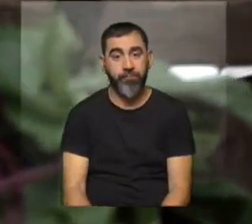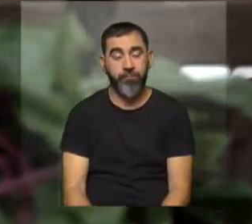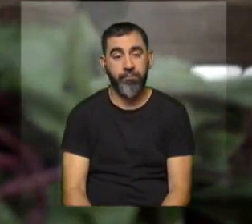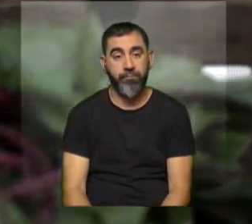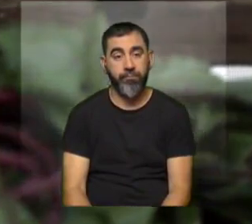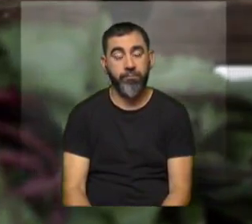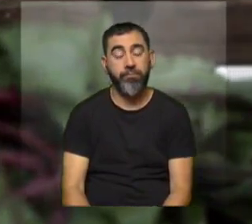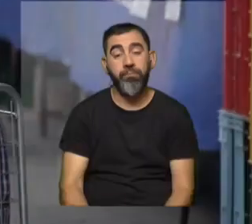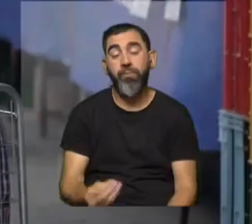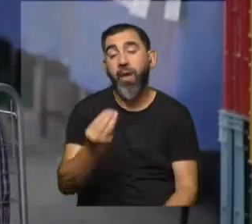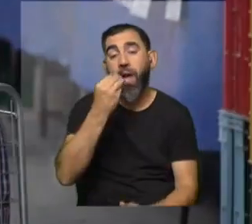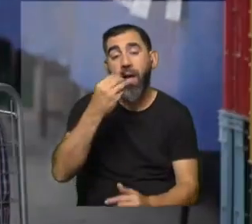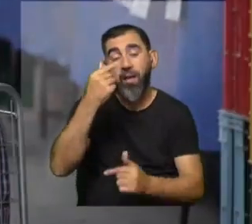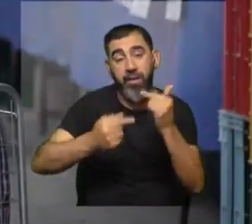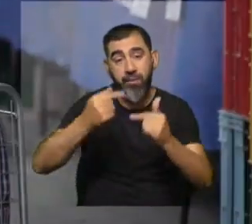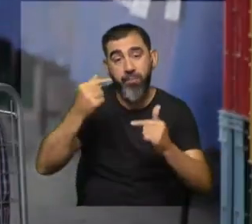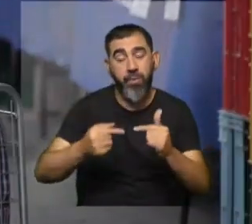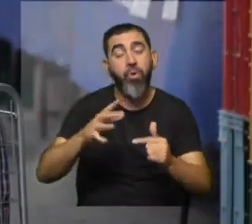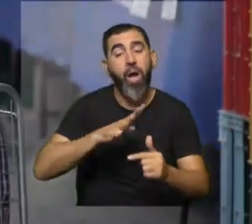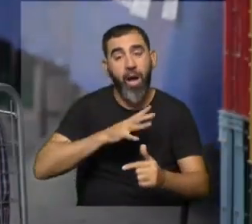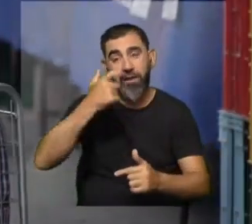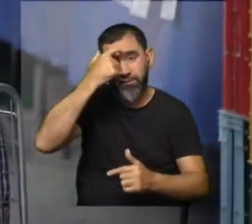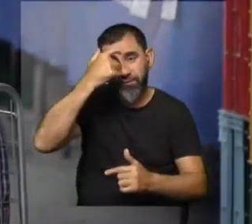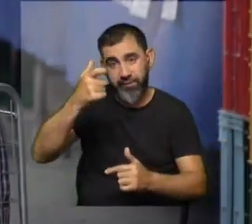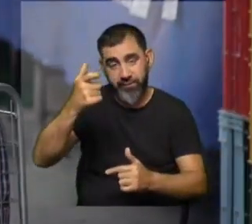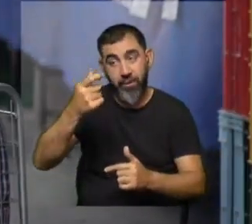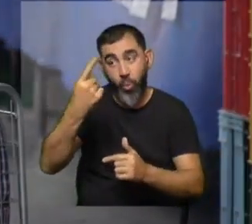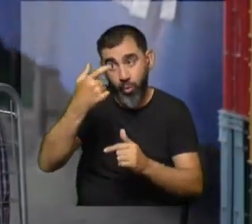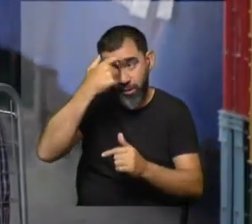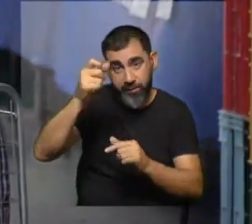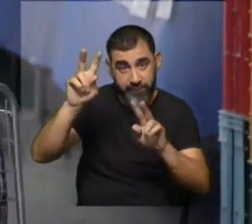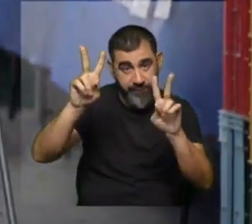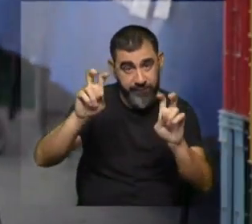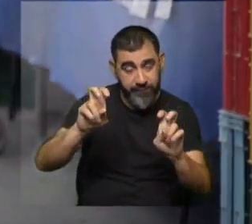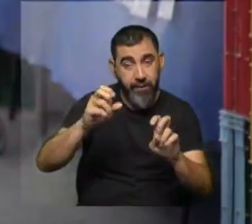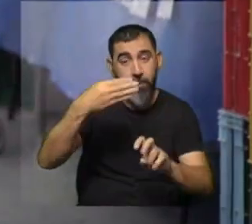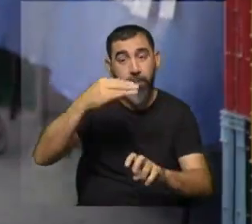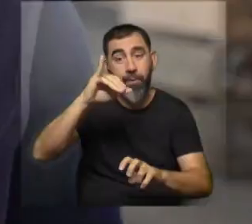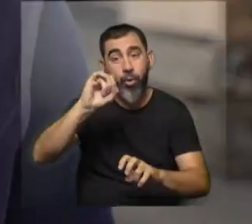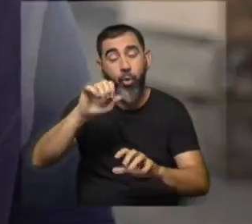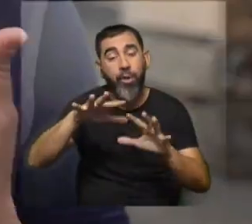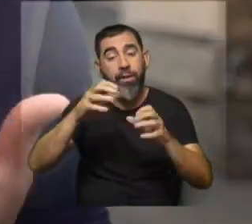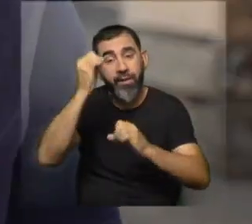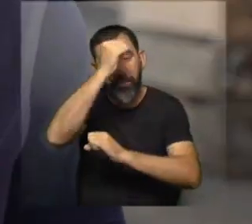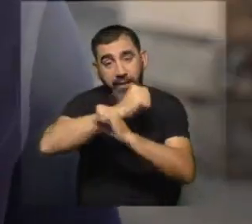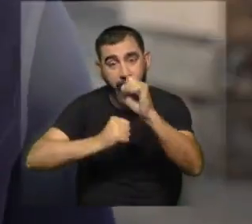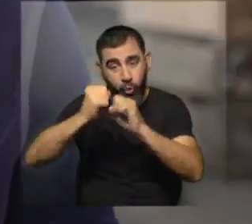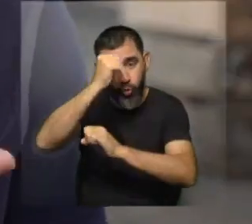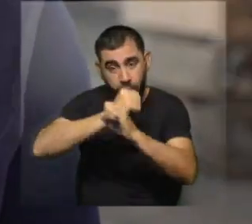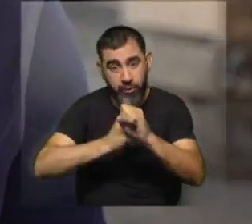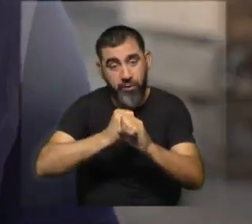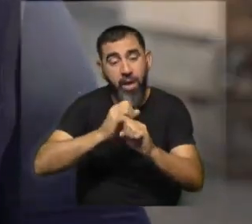Atrás de los alimentos que consumimos hay ciencia. Y una de esas ciencias es la biotecnología. Utiliza herramientas